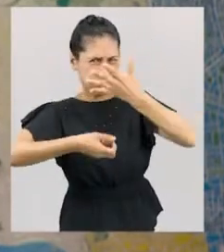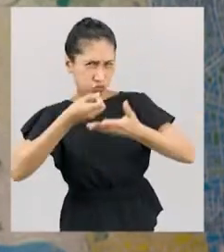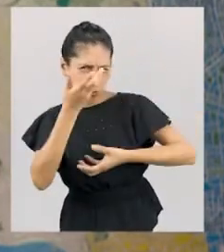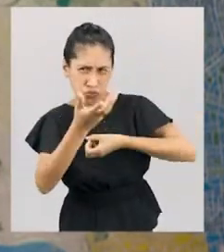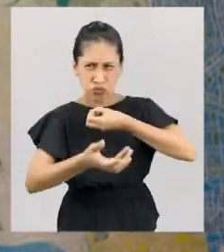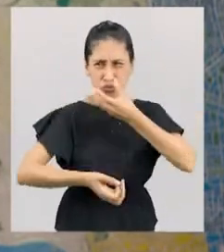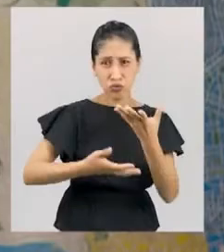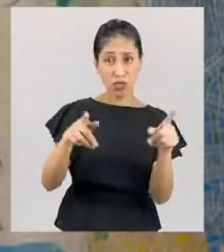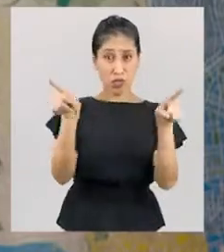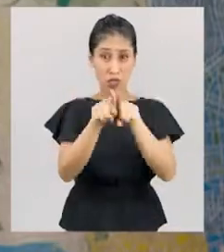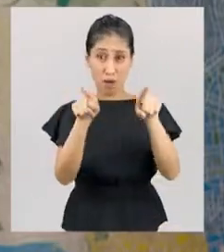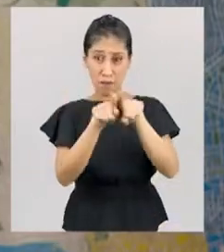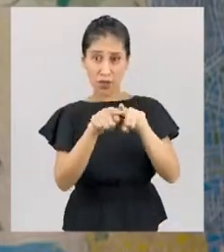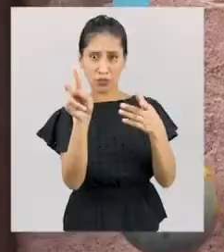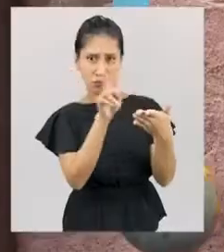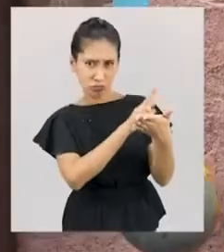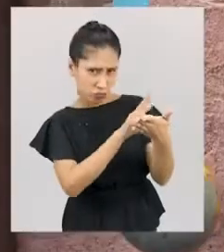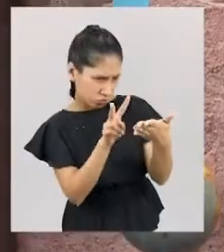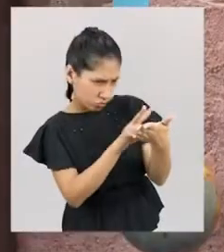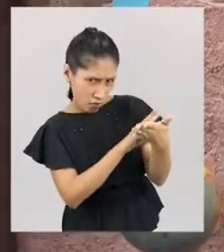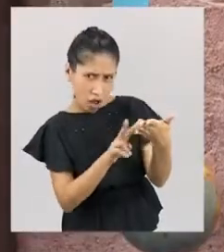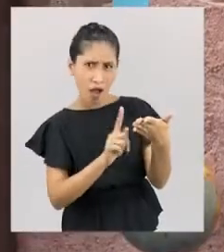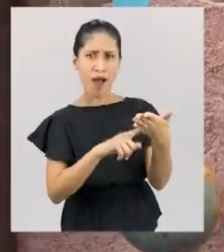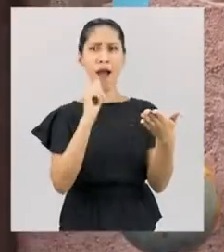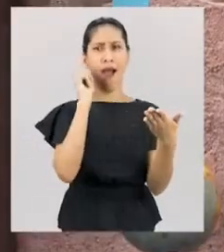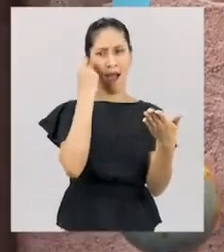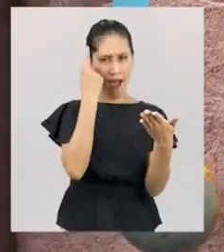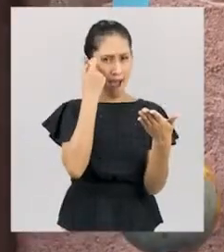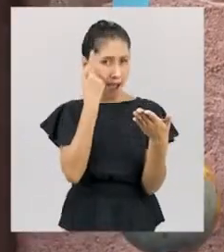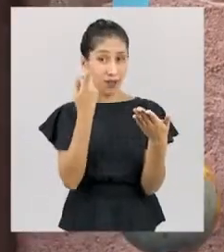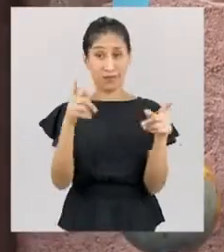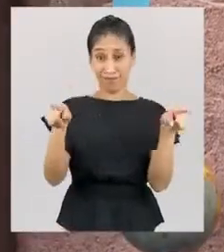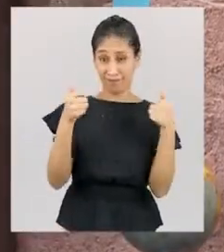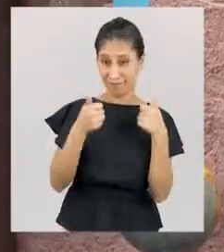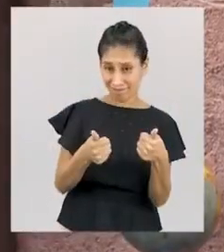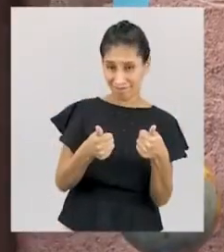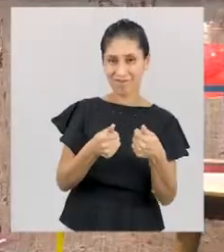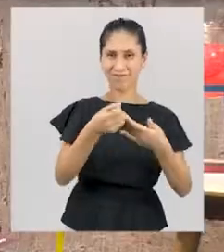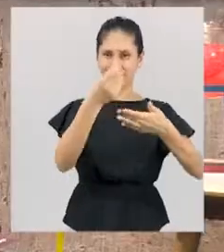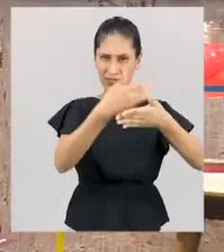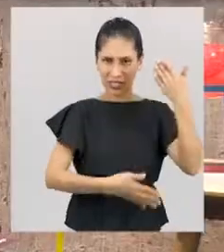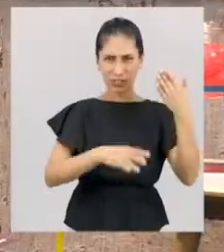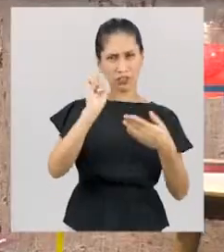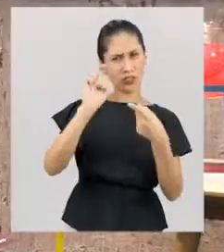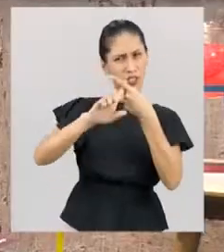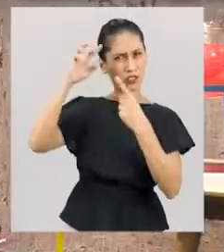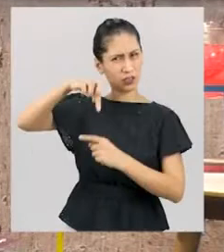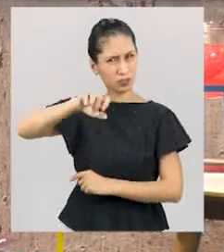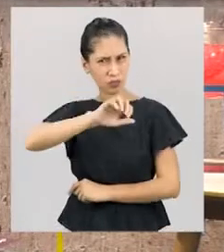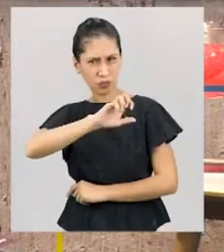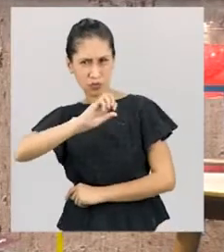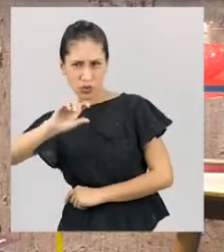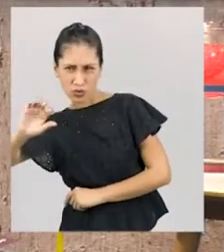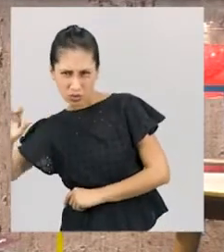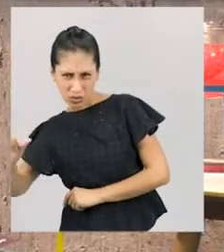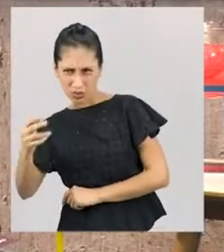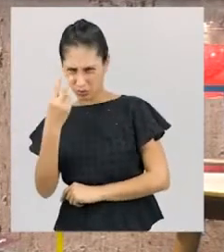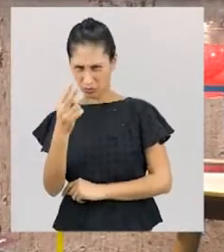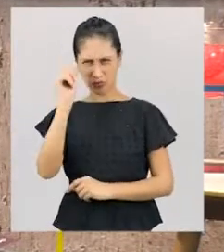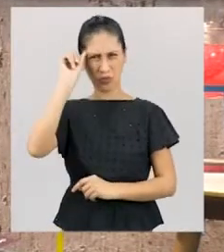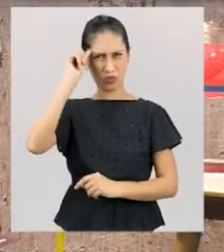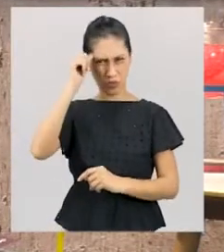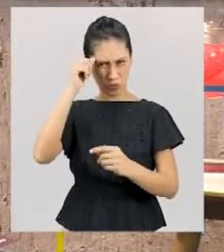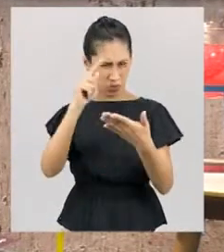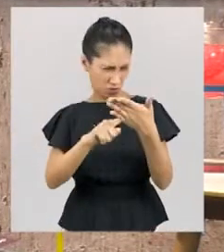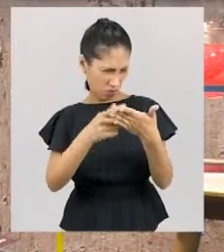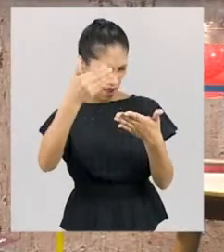información relevante de lo que estamos leyendo. Excelente. Textos expositivos. Genial. Yo recuerdo algunas